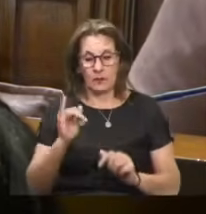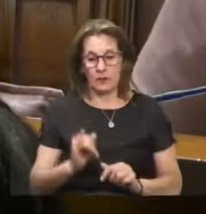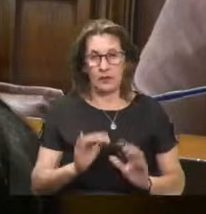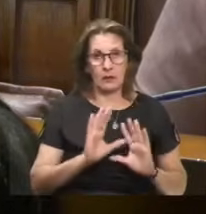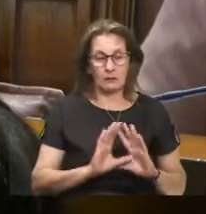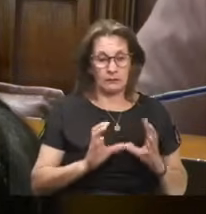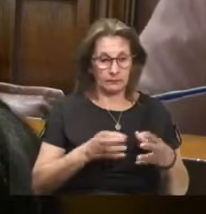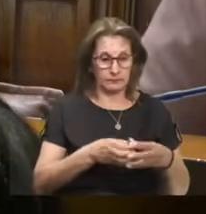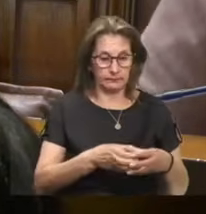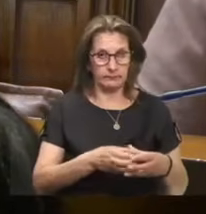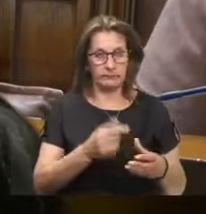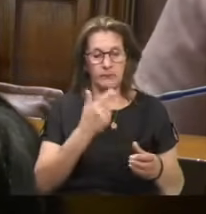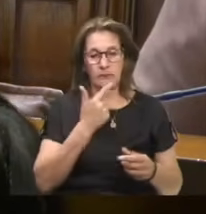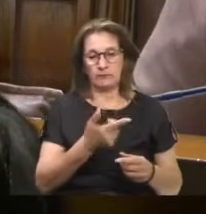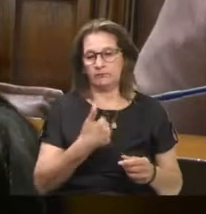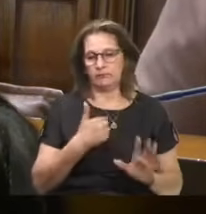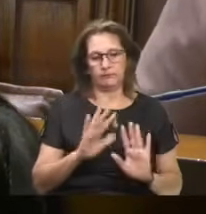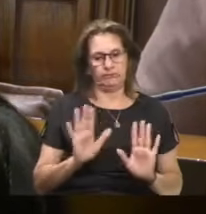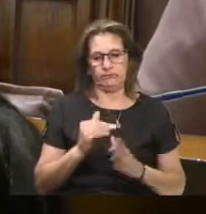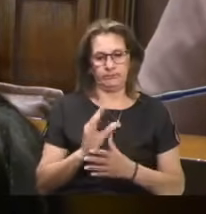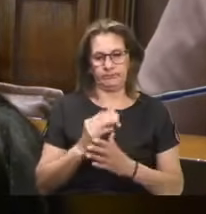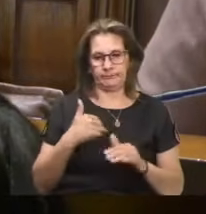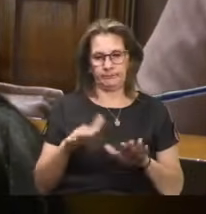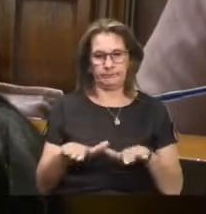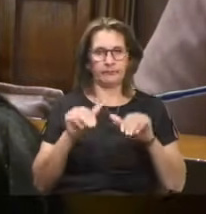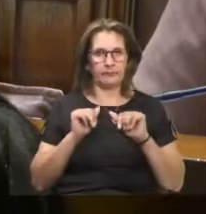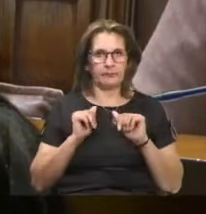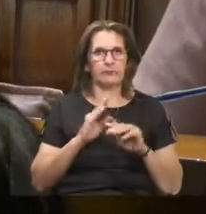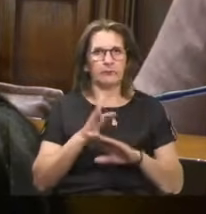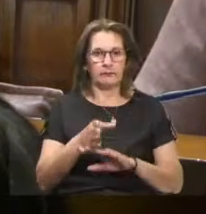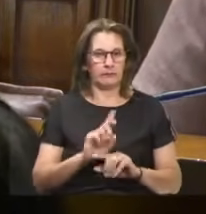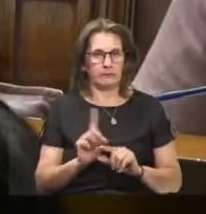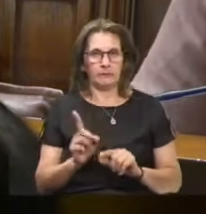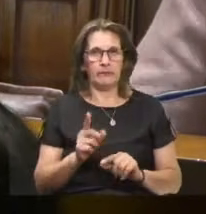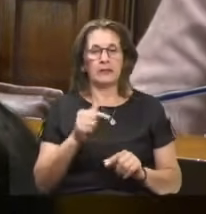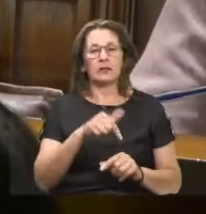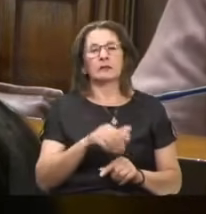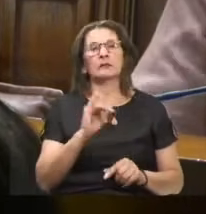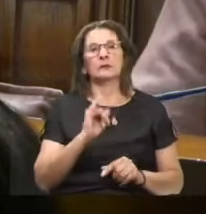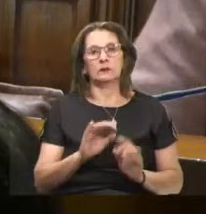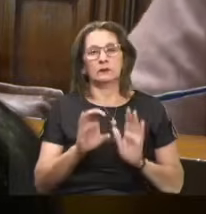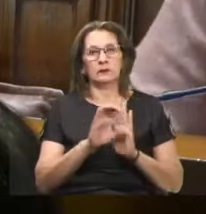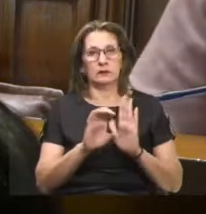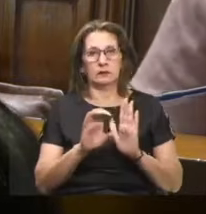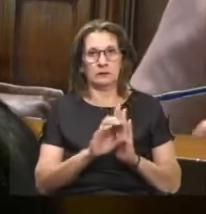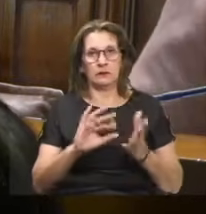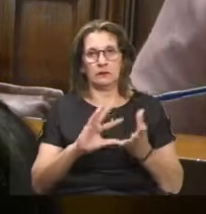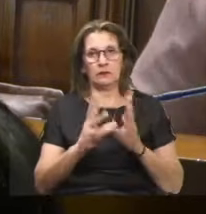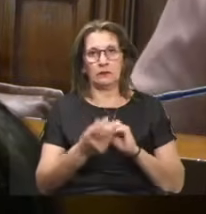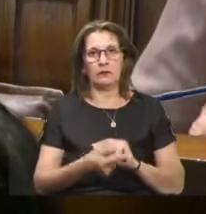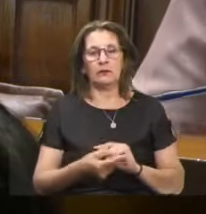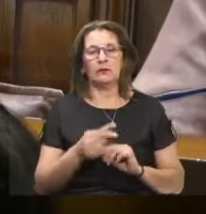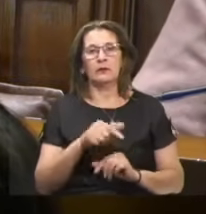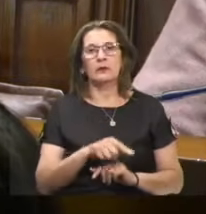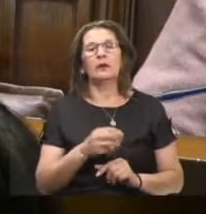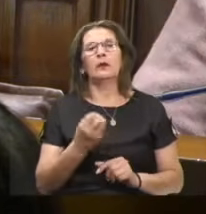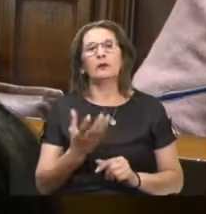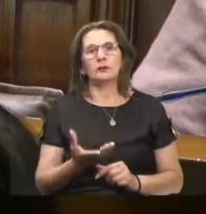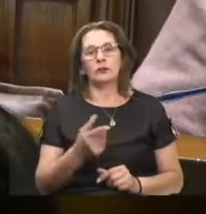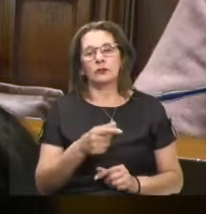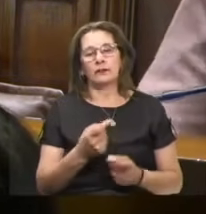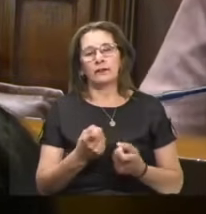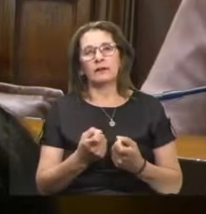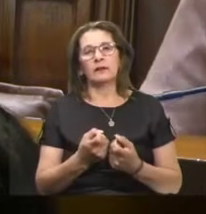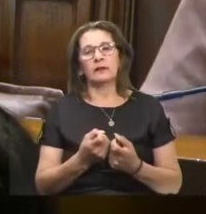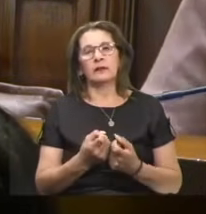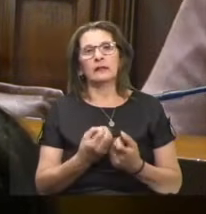conflictuado se excusa de participar a pesar de la infracción constitucional de fondo, lo cierto es